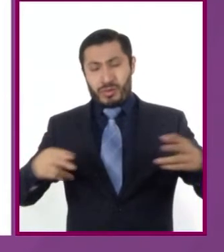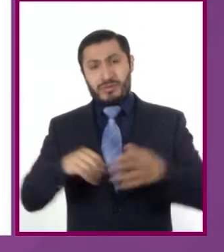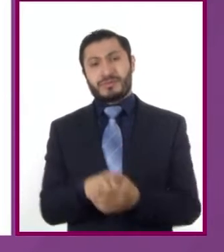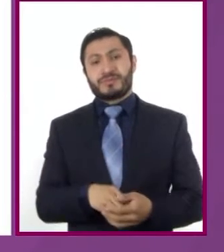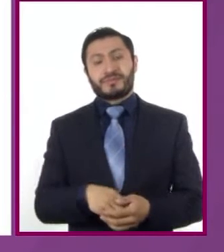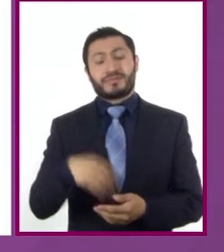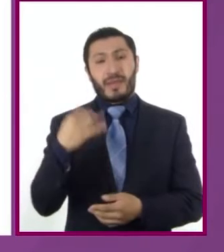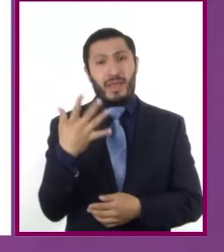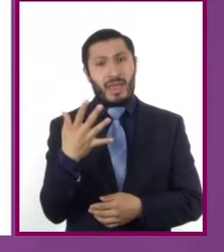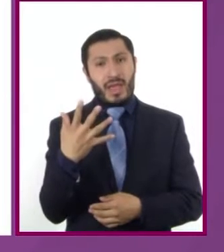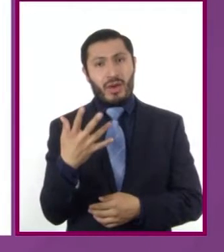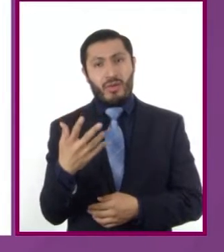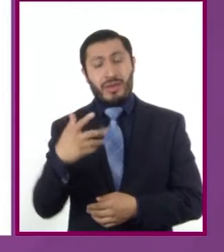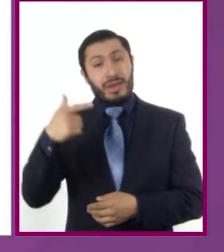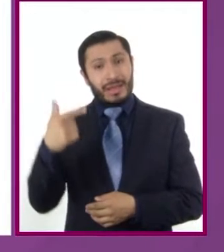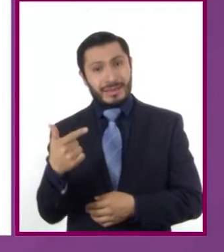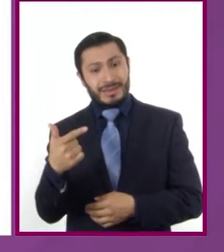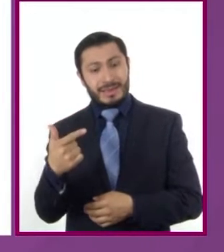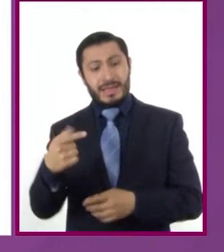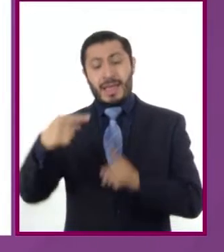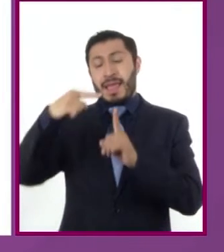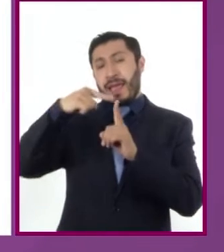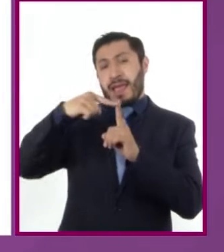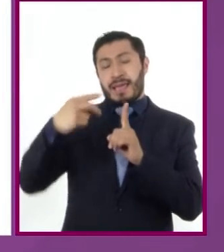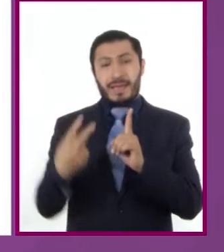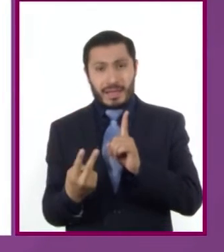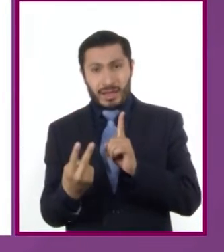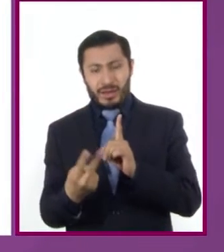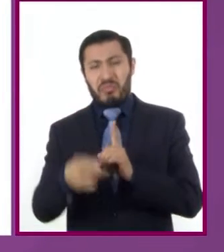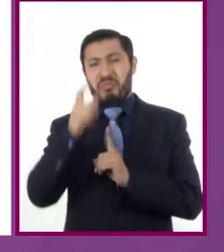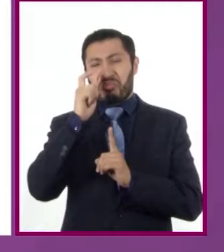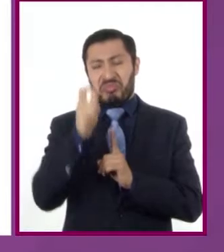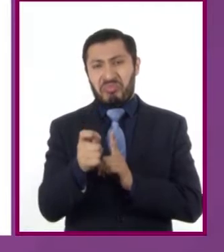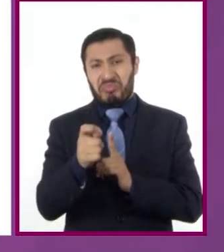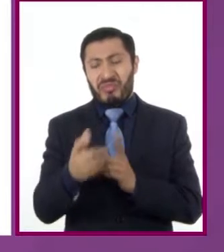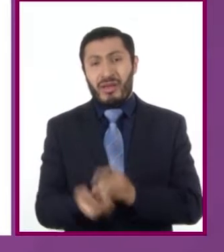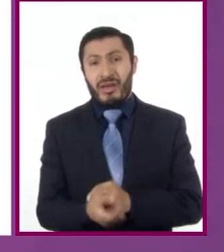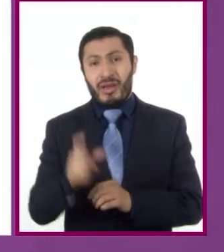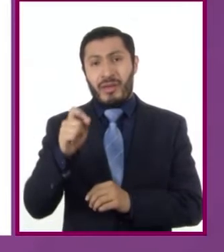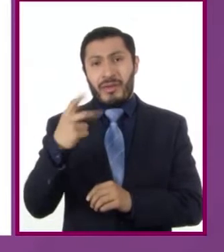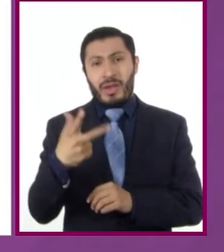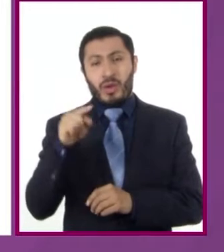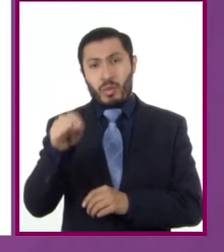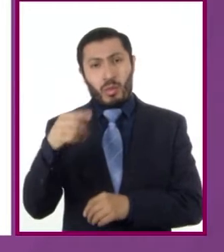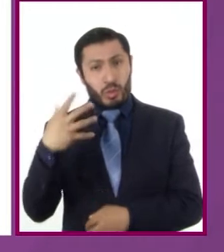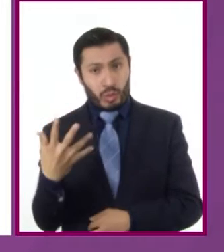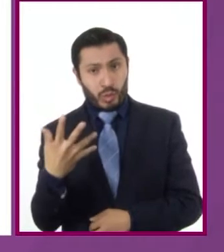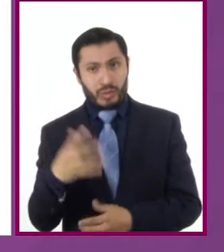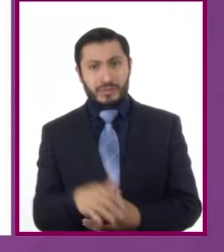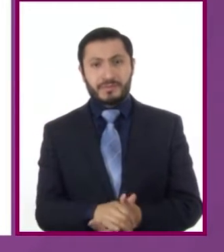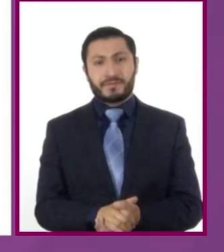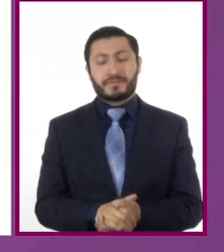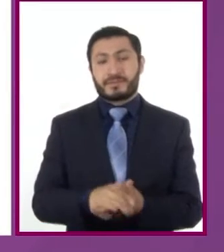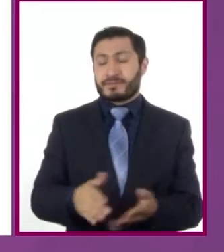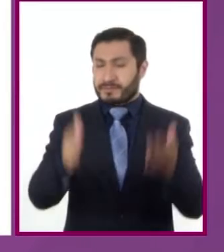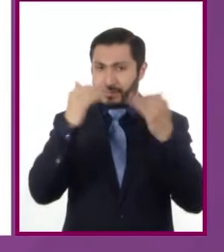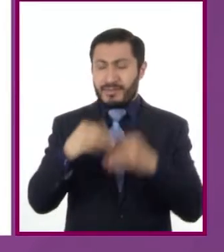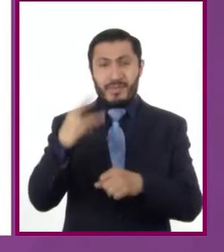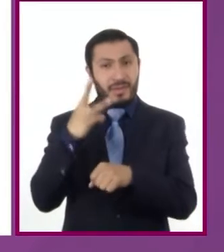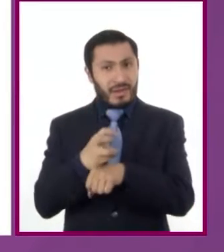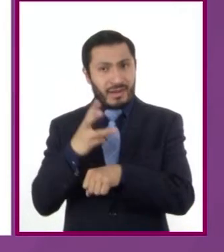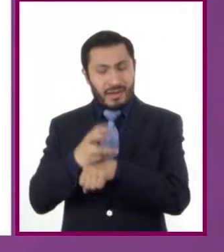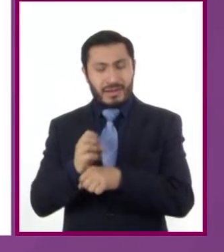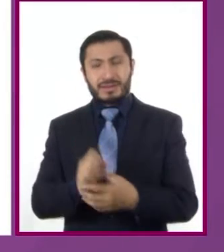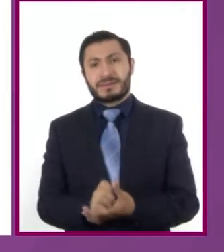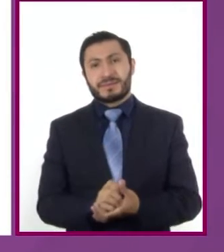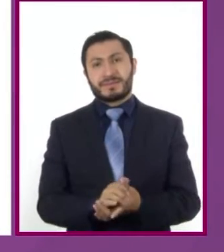tenemos 50 y 7 entre 2, que es igual a 28.5. Para la tercera razón